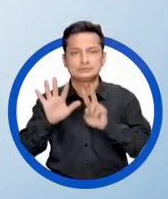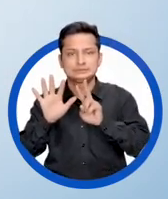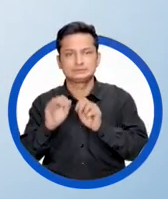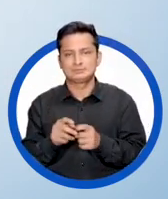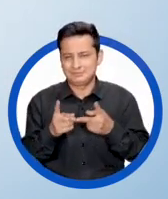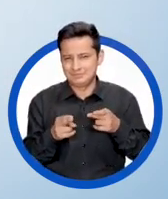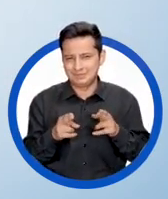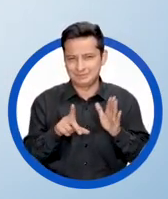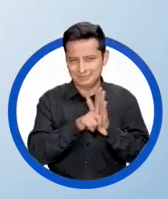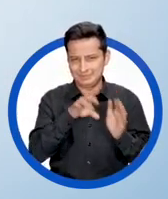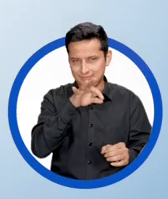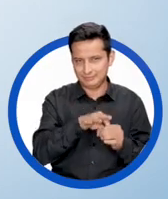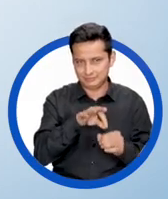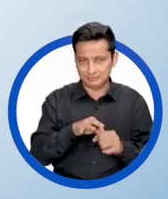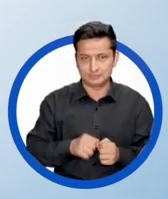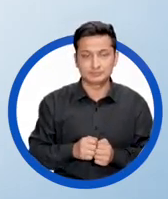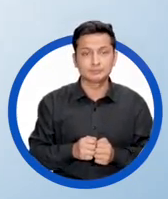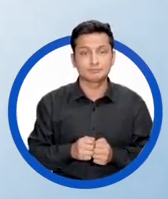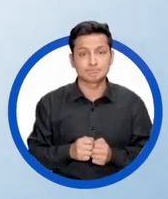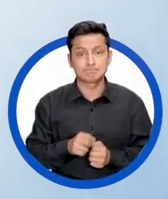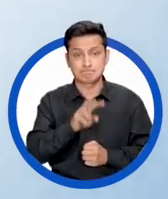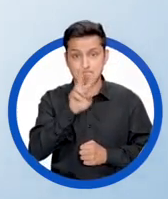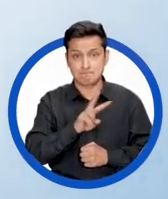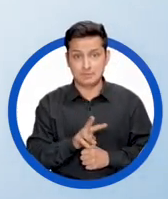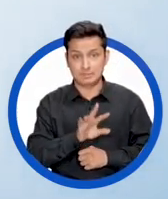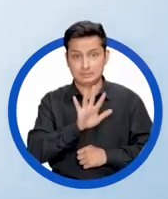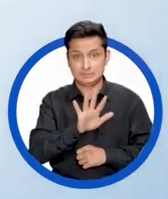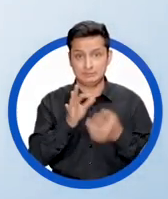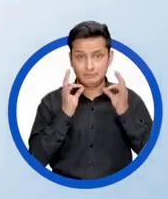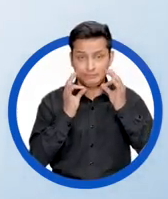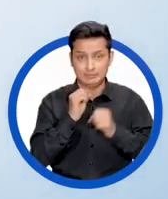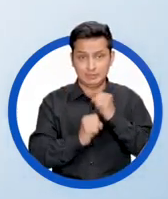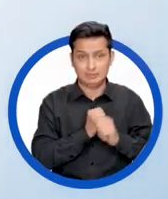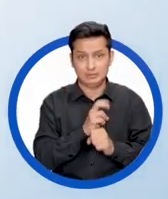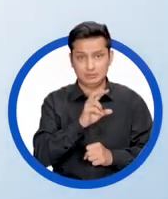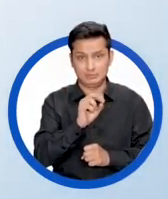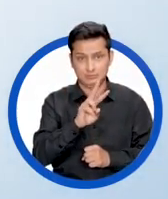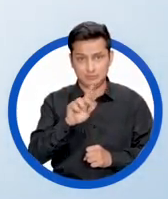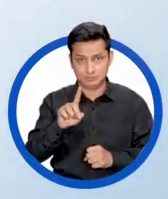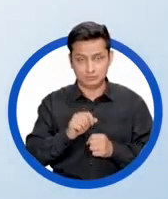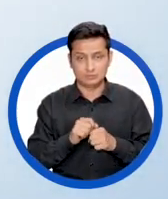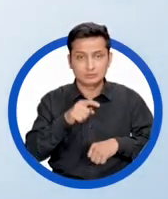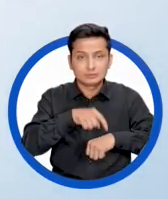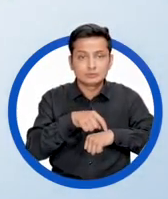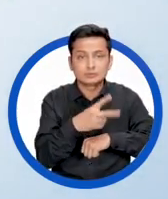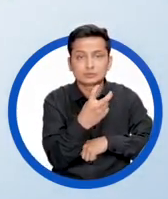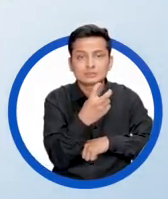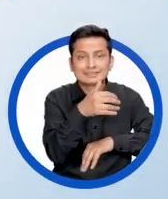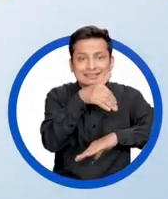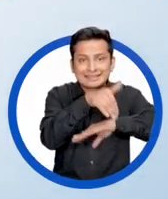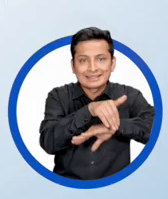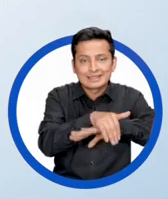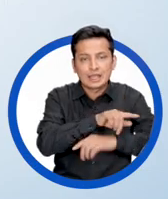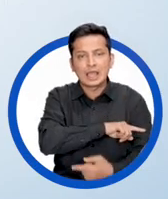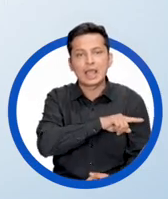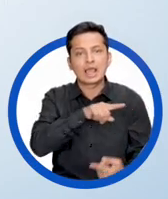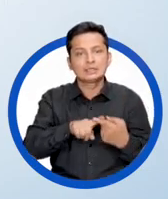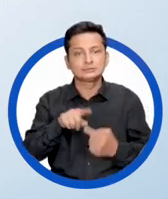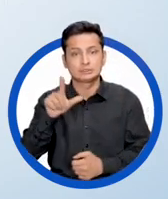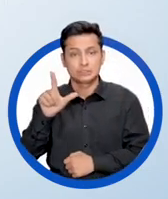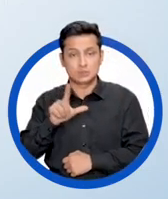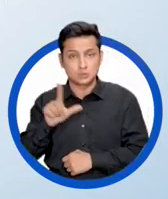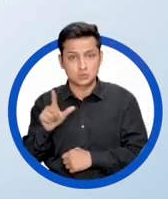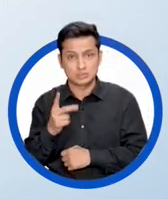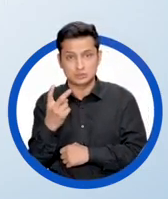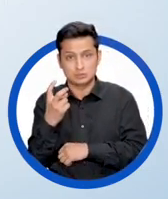207 de la misma normativa. Asimismo, el viernes 5 de febrero de 2021, desde el mediodía hasta las 12 horas del lunes 8